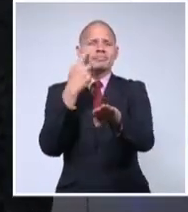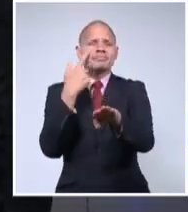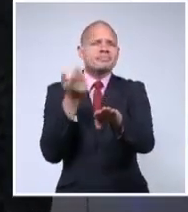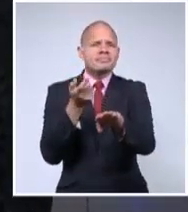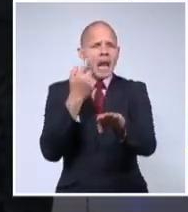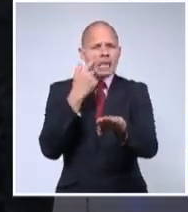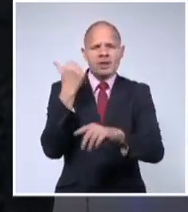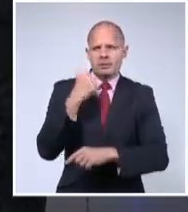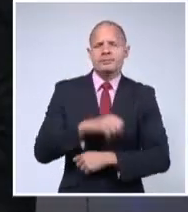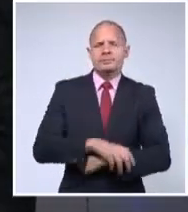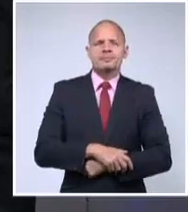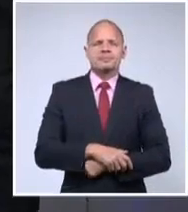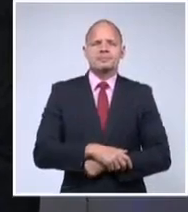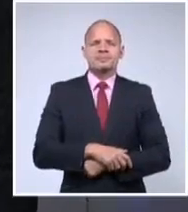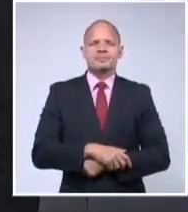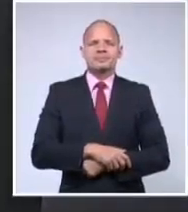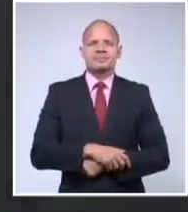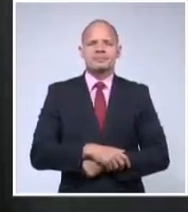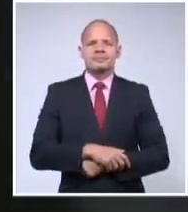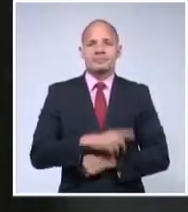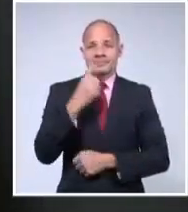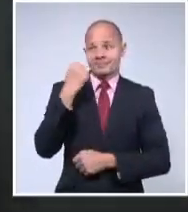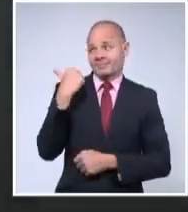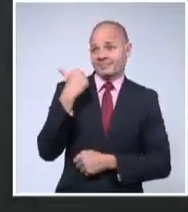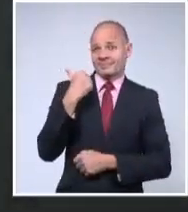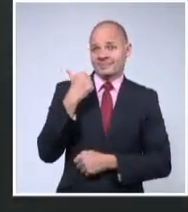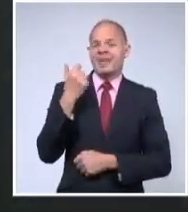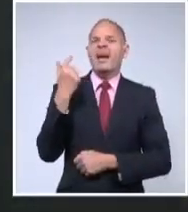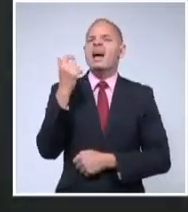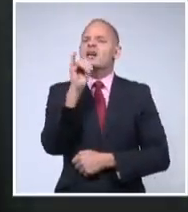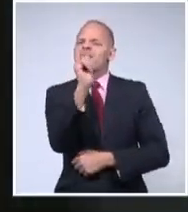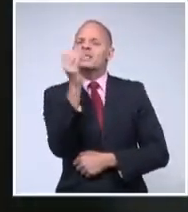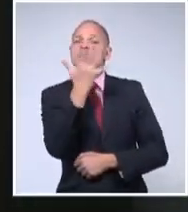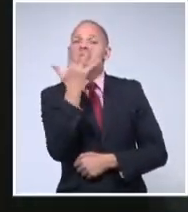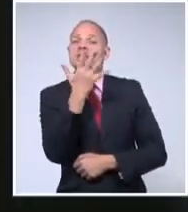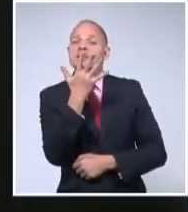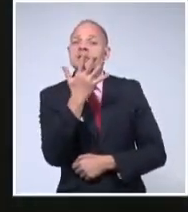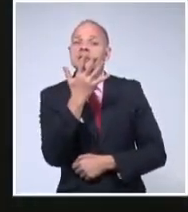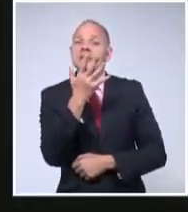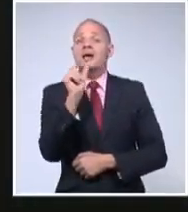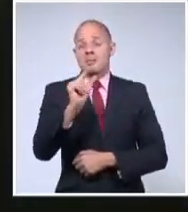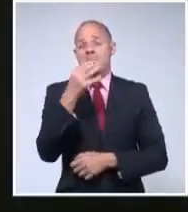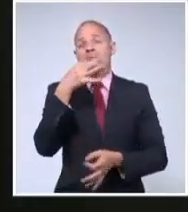video. Adelante. Son ellos dentro del auto del encargado de negocios.